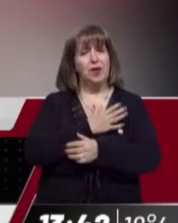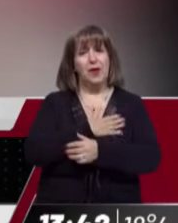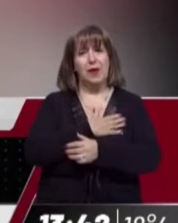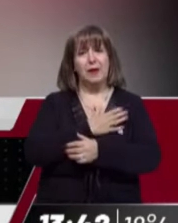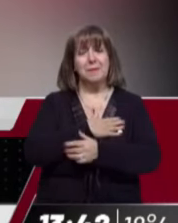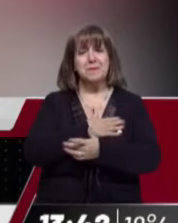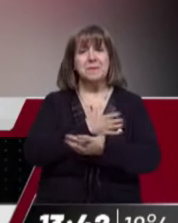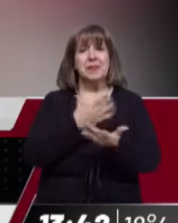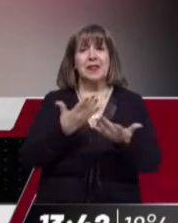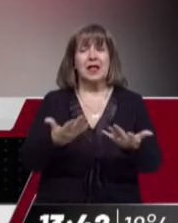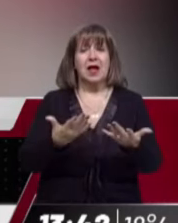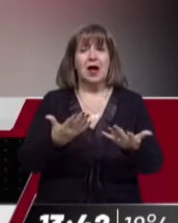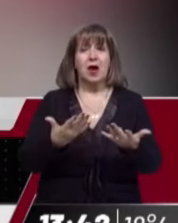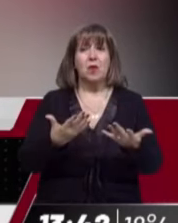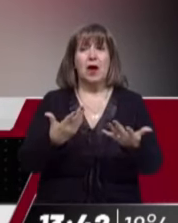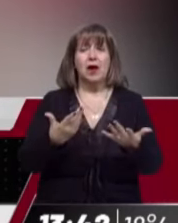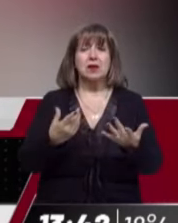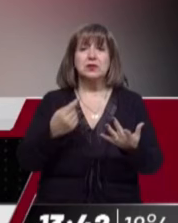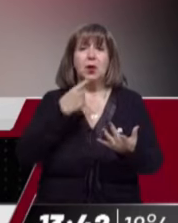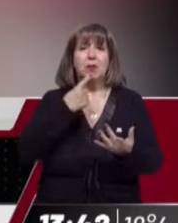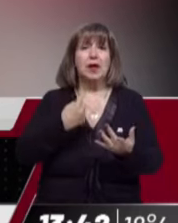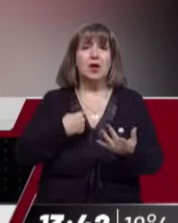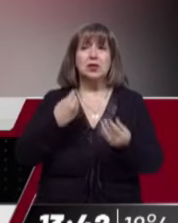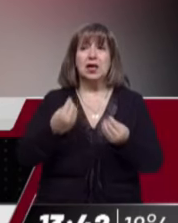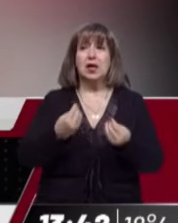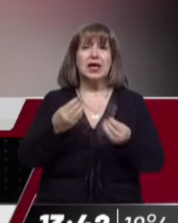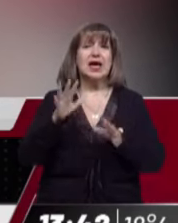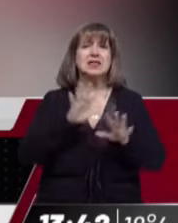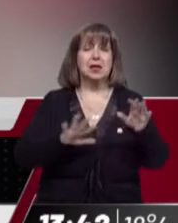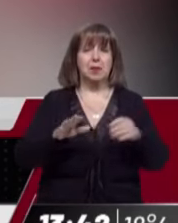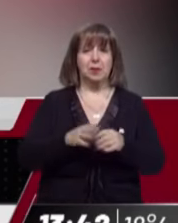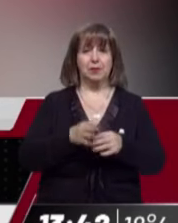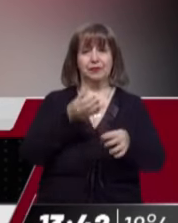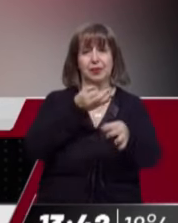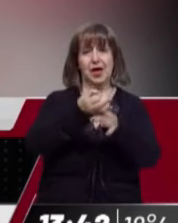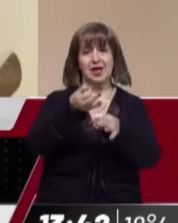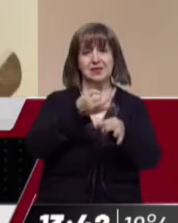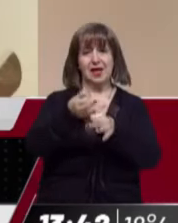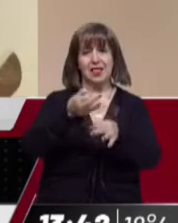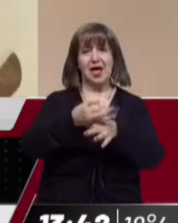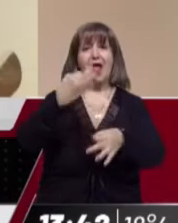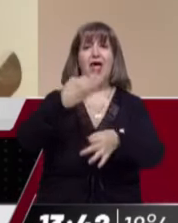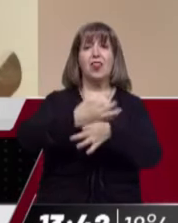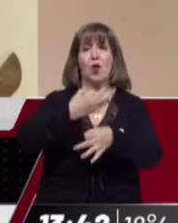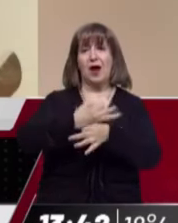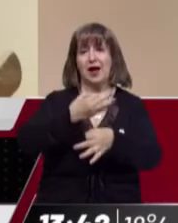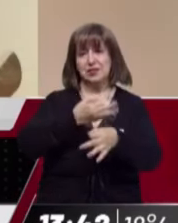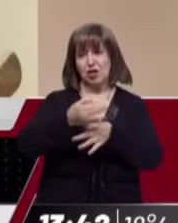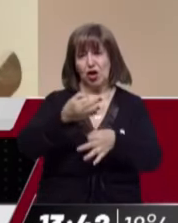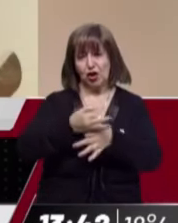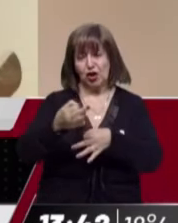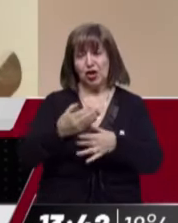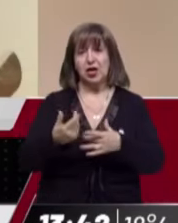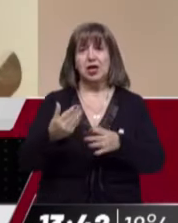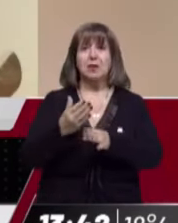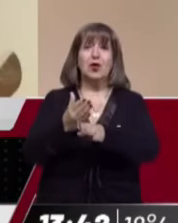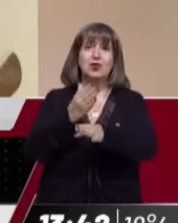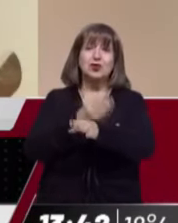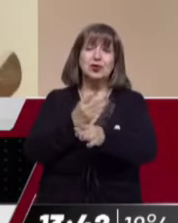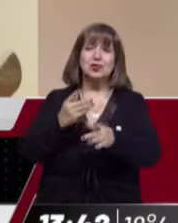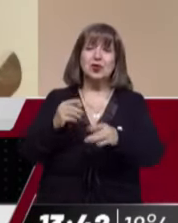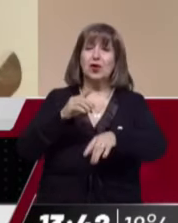el mecanismo la educación es un mecanismo pero otro mecanismo desde el lugar que yo trabajo con la prematuridad y el riesgo